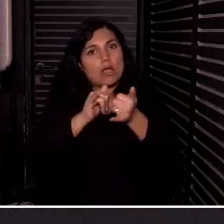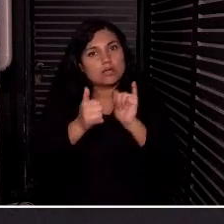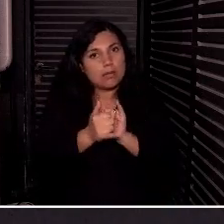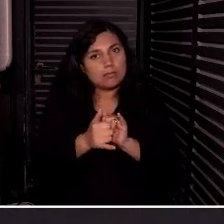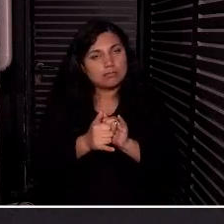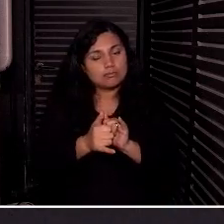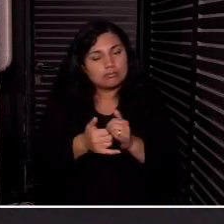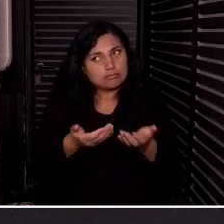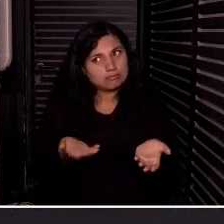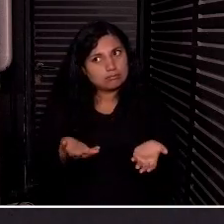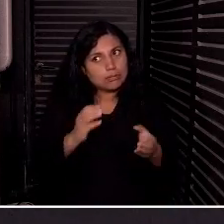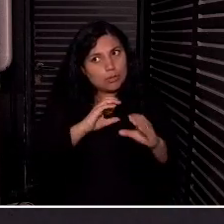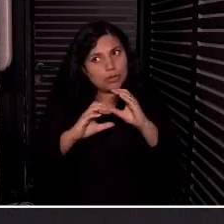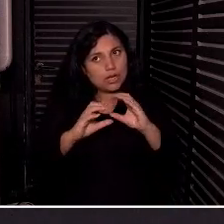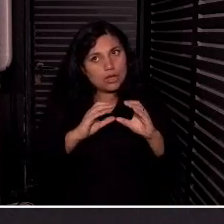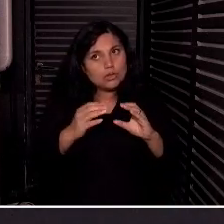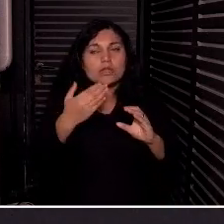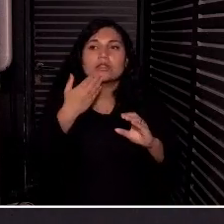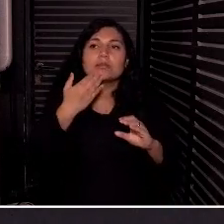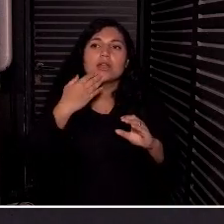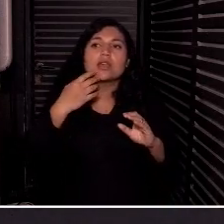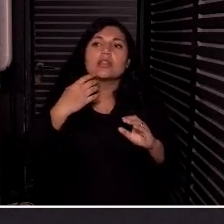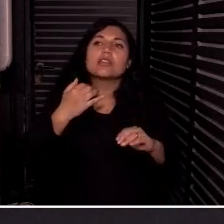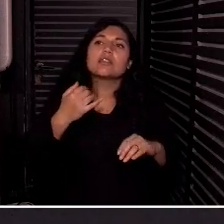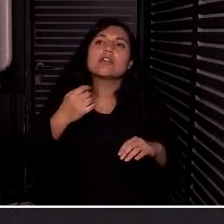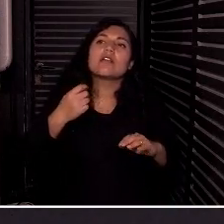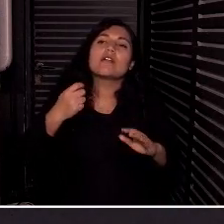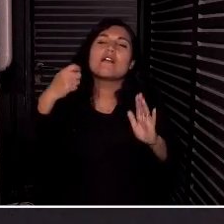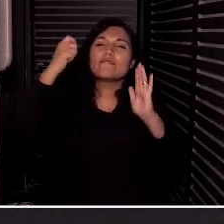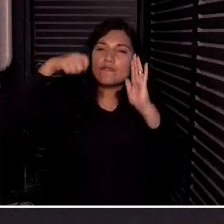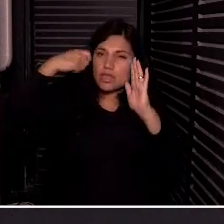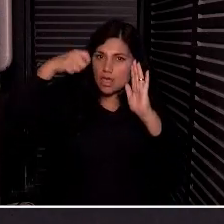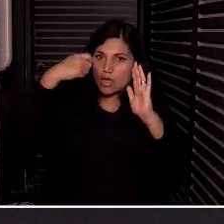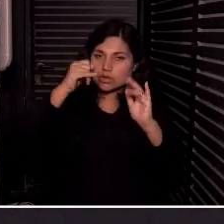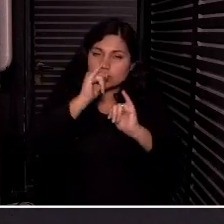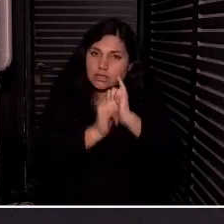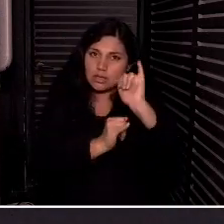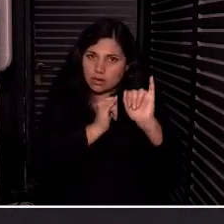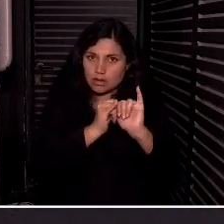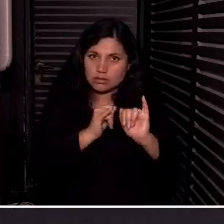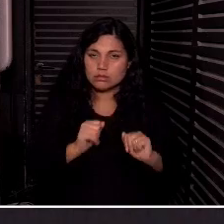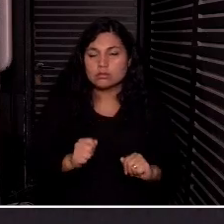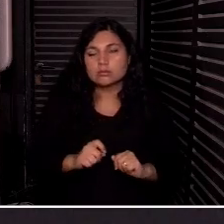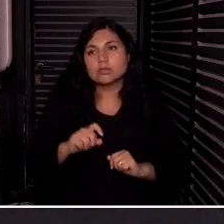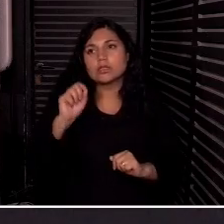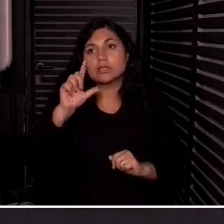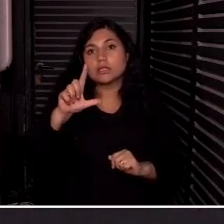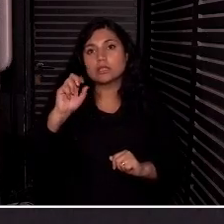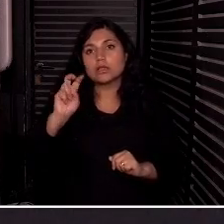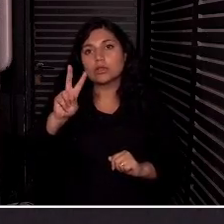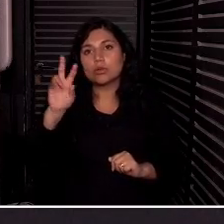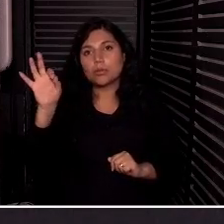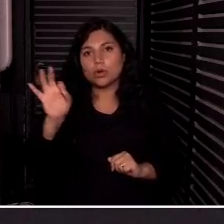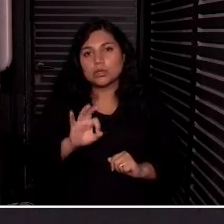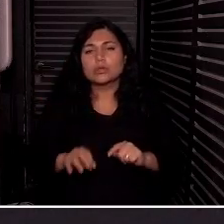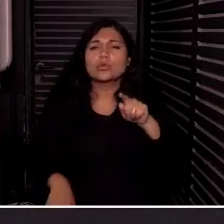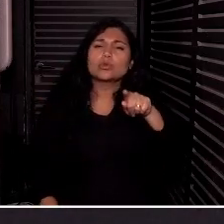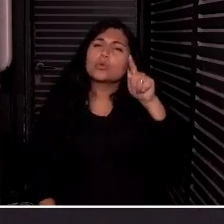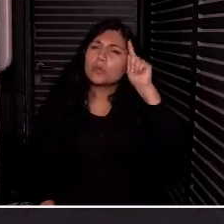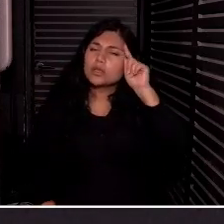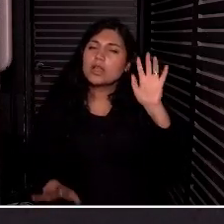videos en línea un 88 y los vos a demanda un 72 Cómo describiría las audiencias